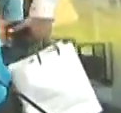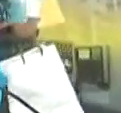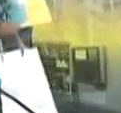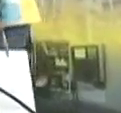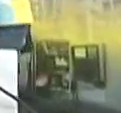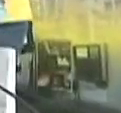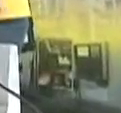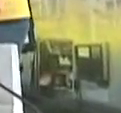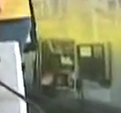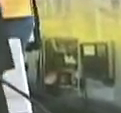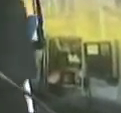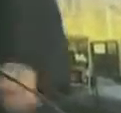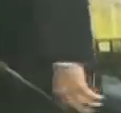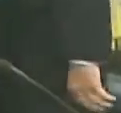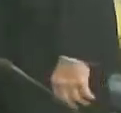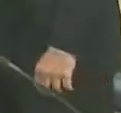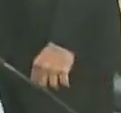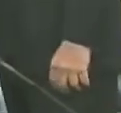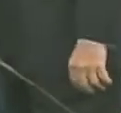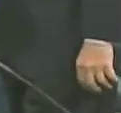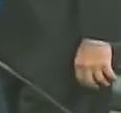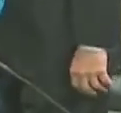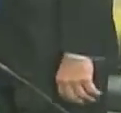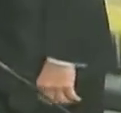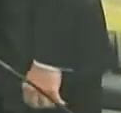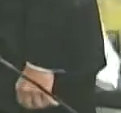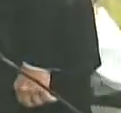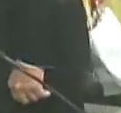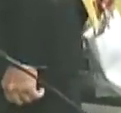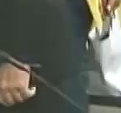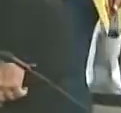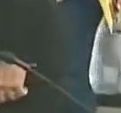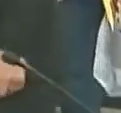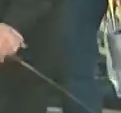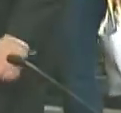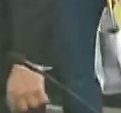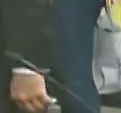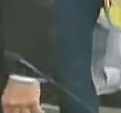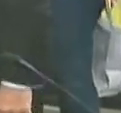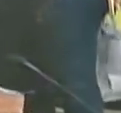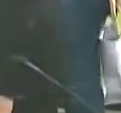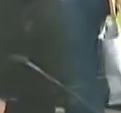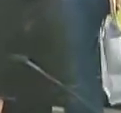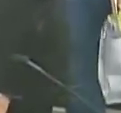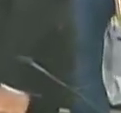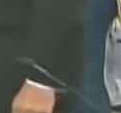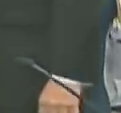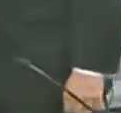las inversiones con el sector privado, el sector público, para avanzar en estas